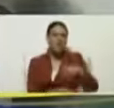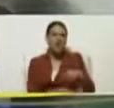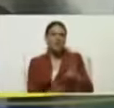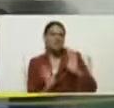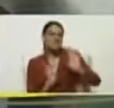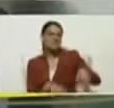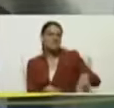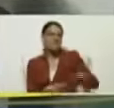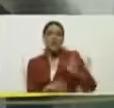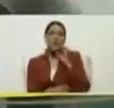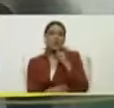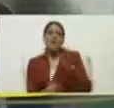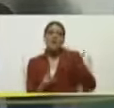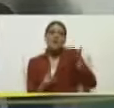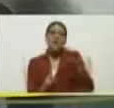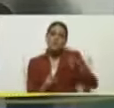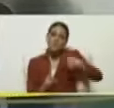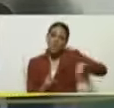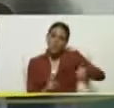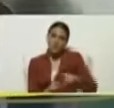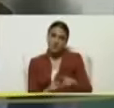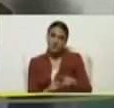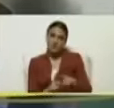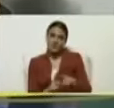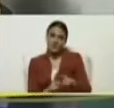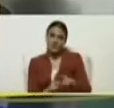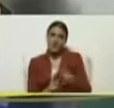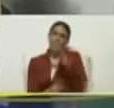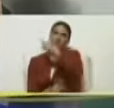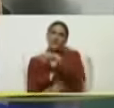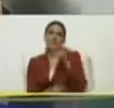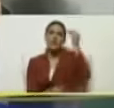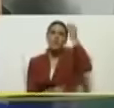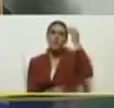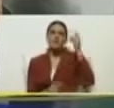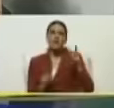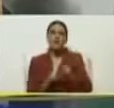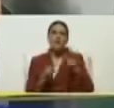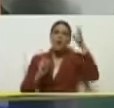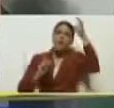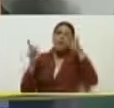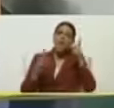Al comandante Chávez, ¿cuánto lo subestimaron, verdad?